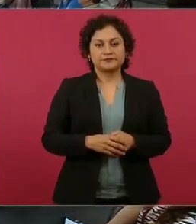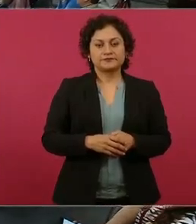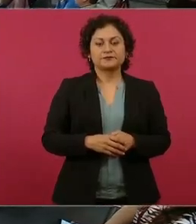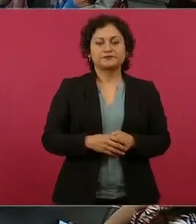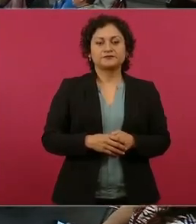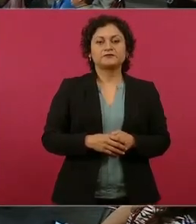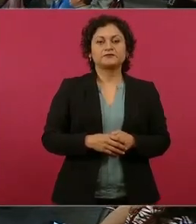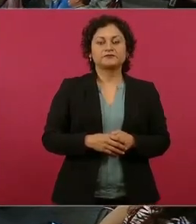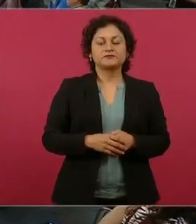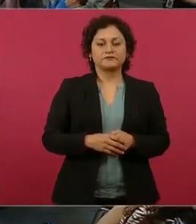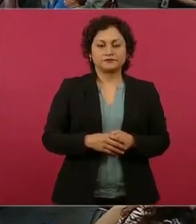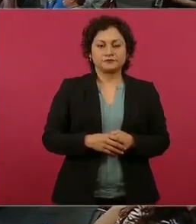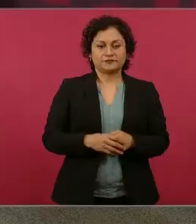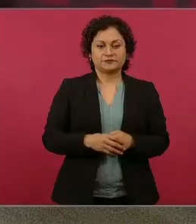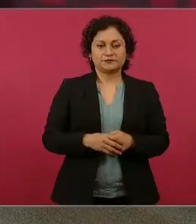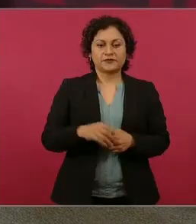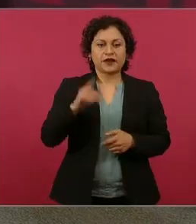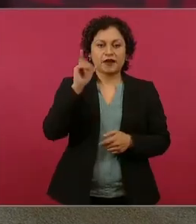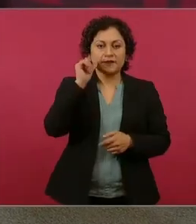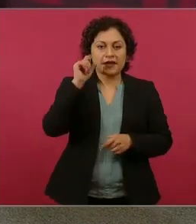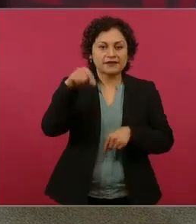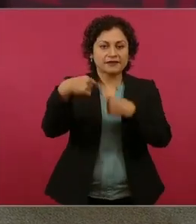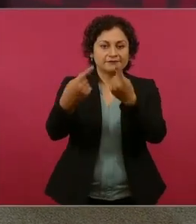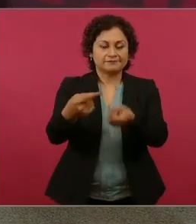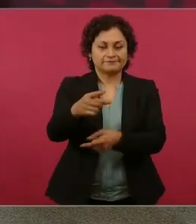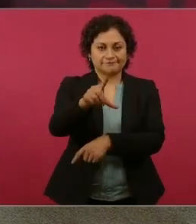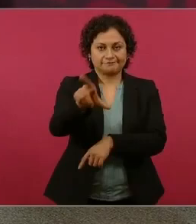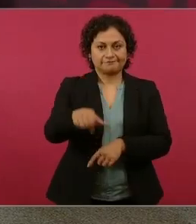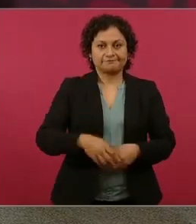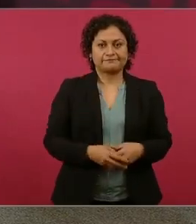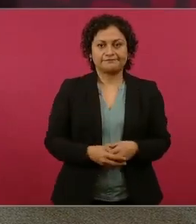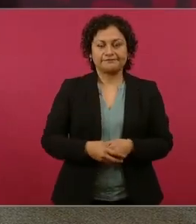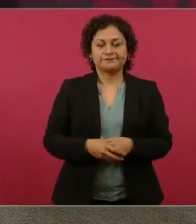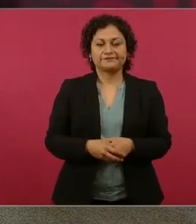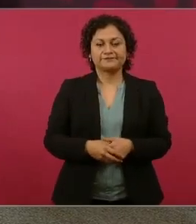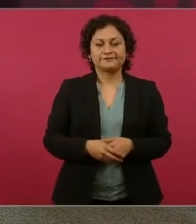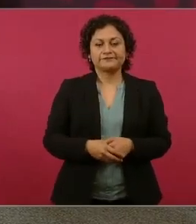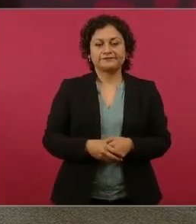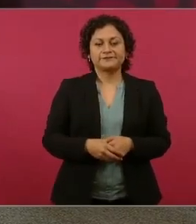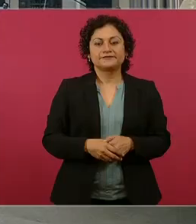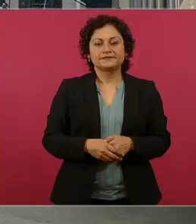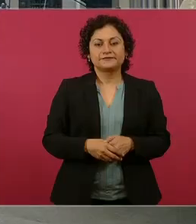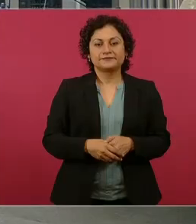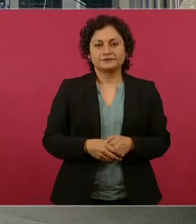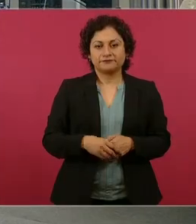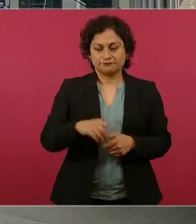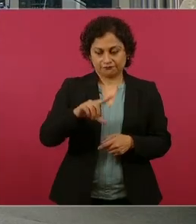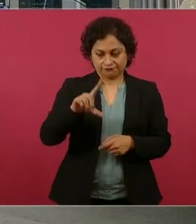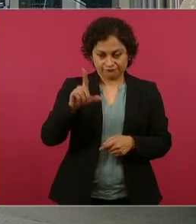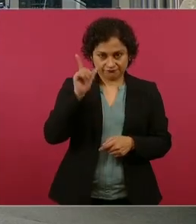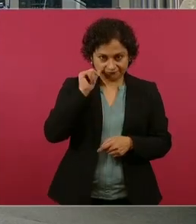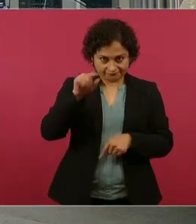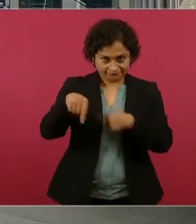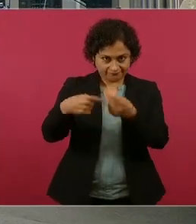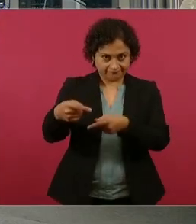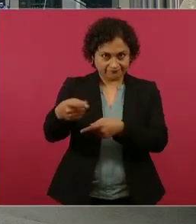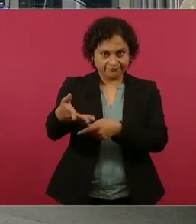Pasado mañana. Pasado mañana, ya.